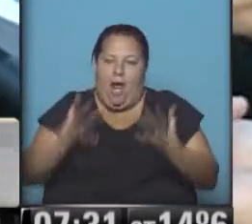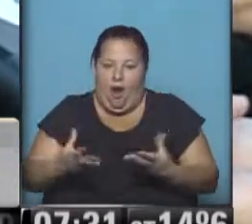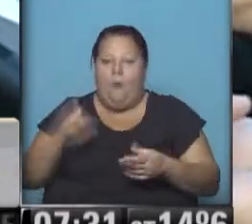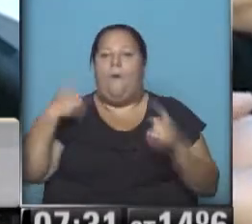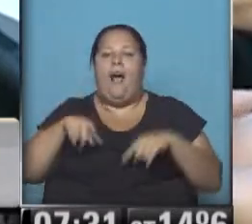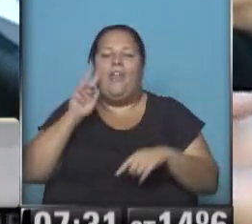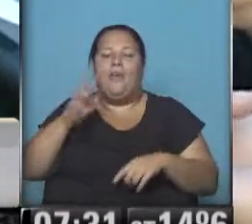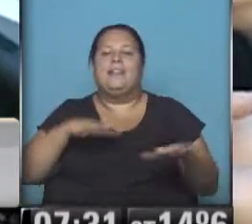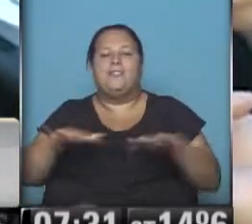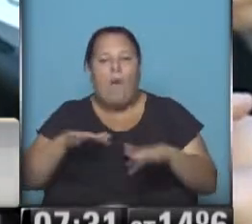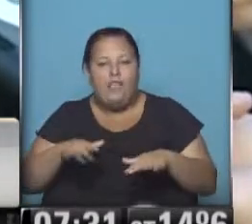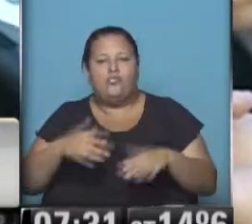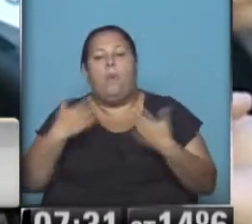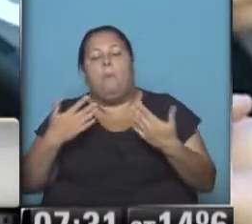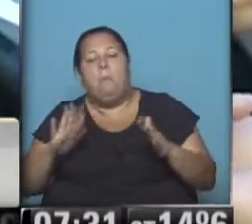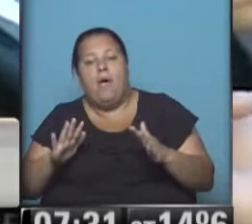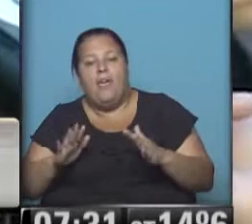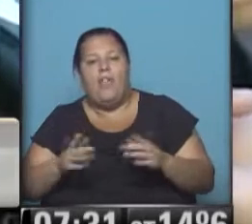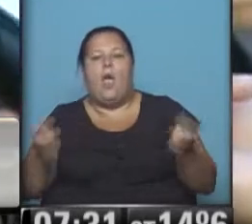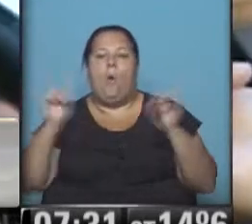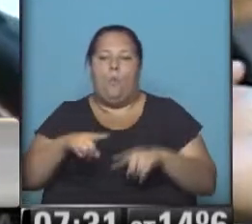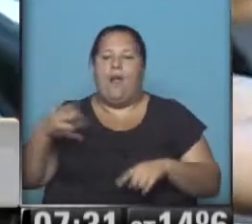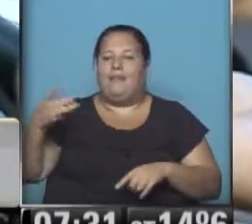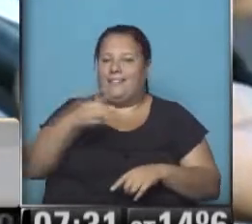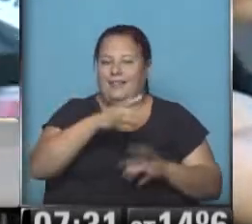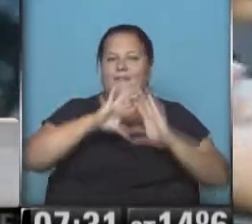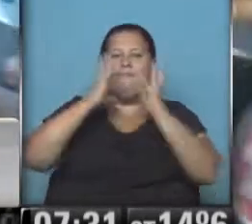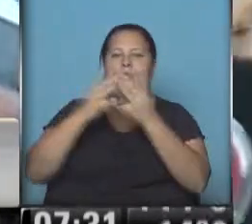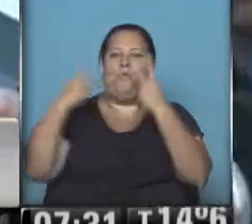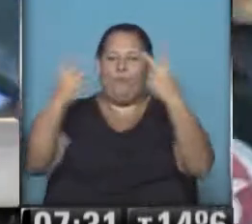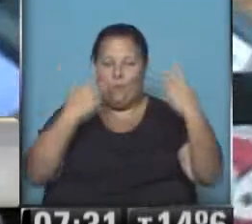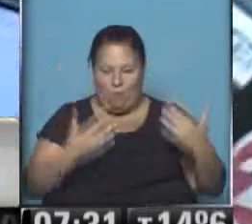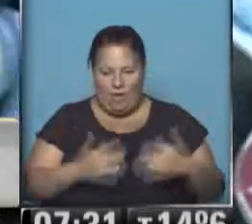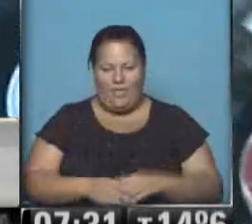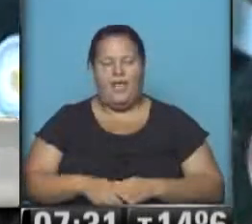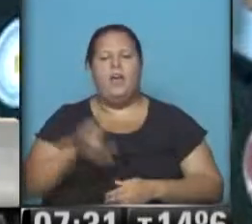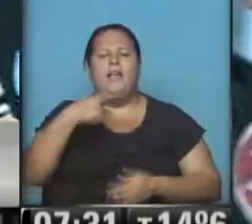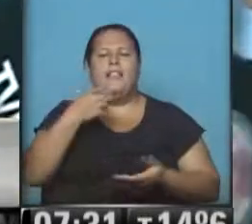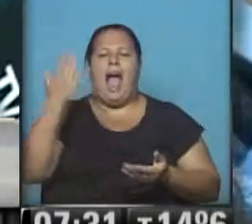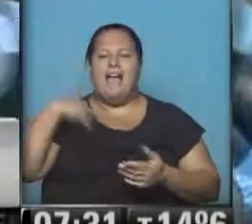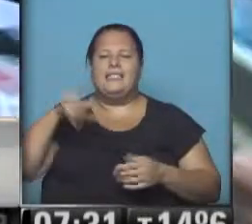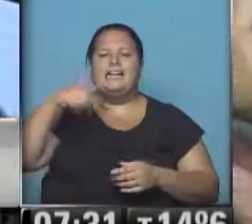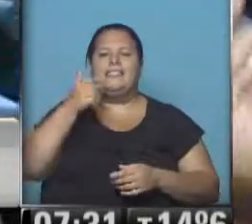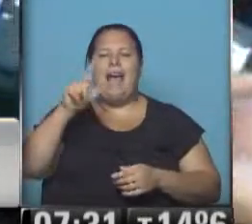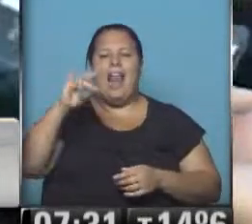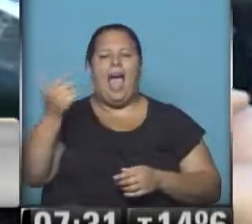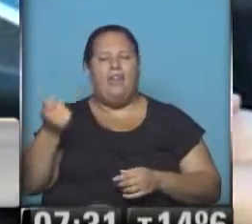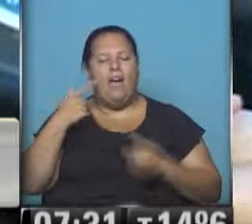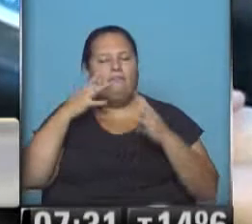cuando encuentren situaciones o posibilidades de estar conectado con el resto del mundo, ¿no? ¿Qué evaluación hace usted de lo que sucedió ayer en La Salada?